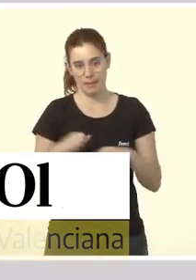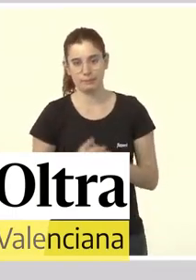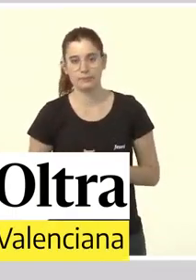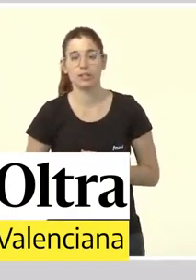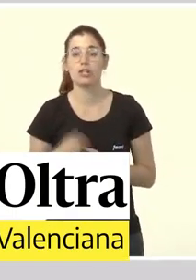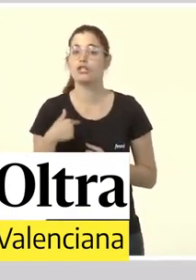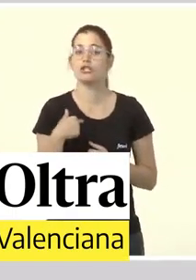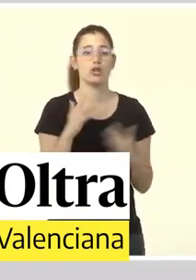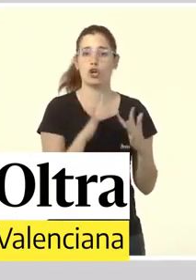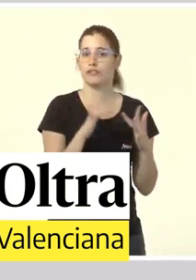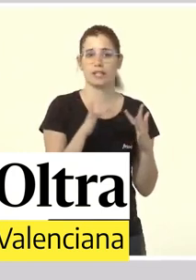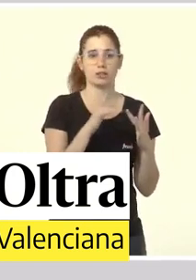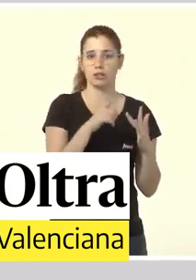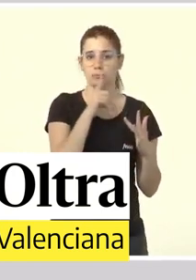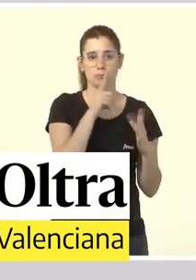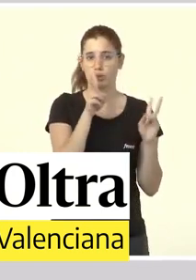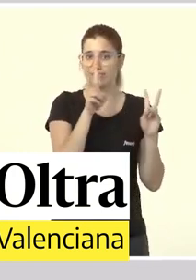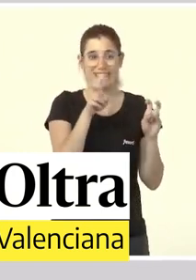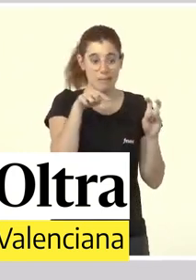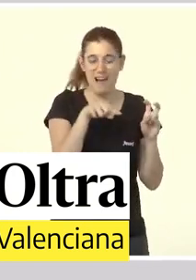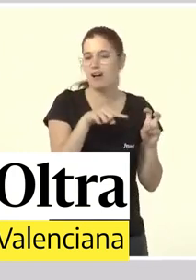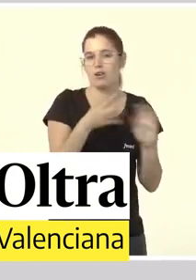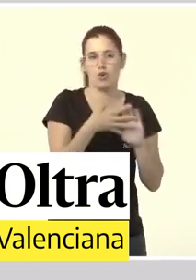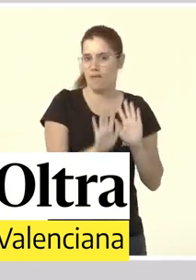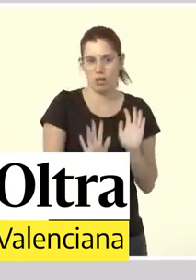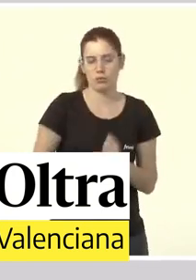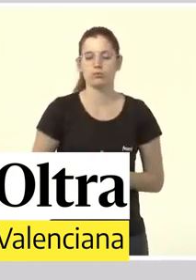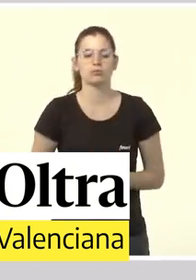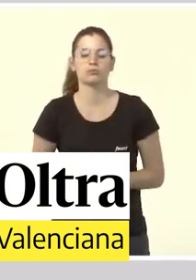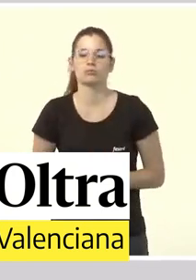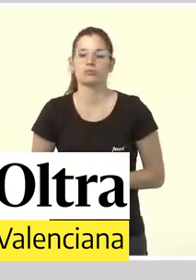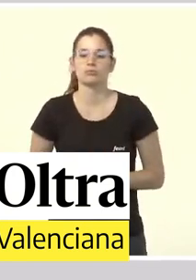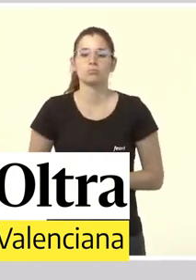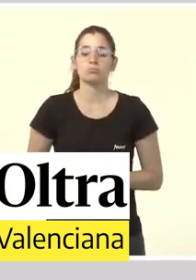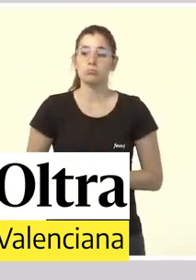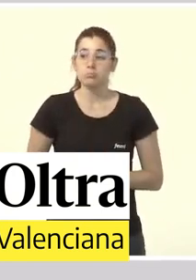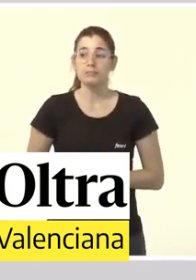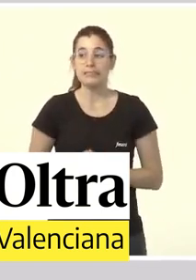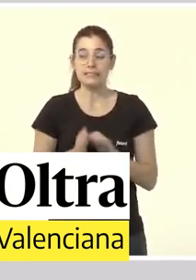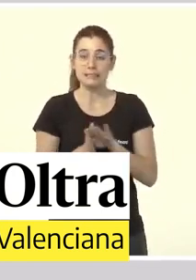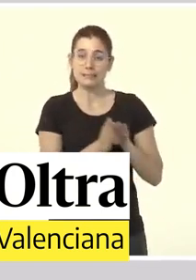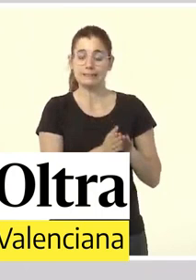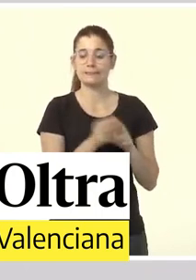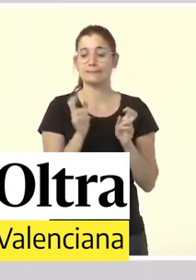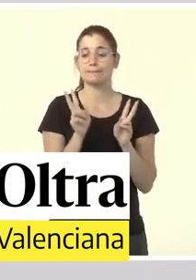no he hablado de este tema con el presidente y sobre